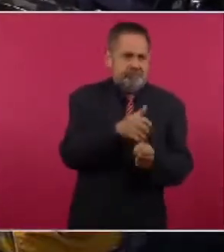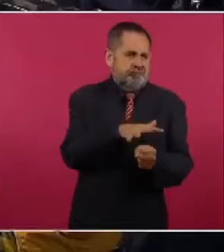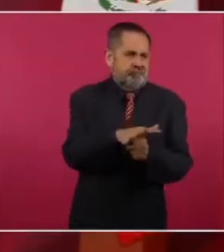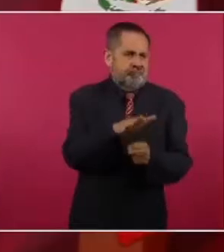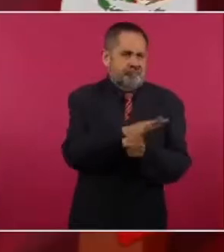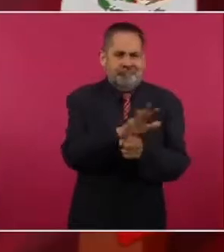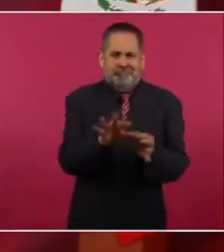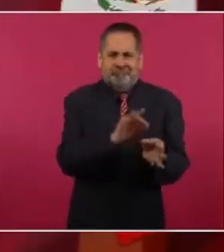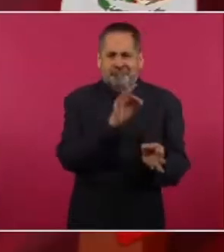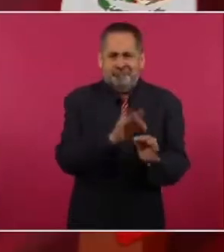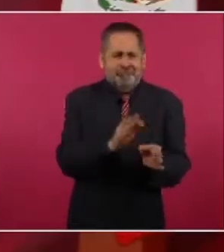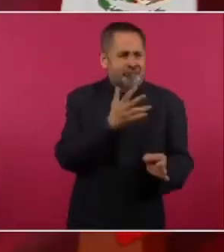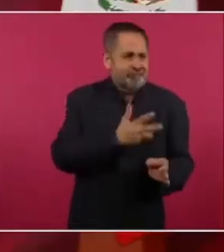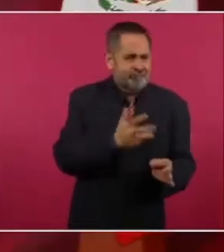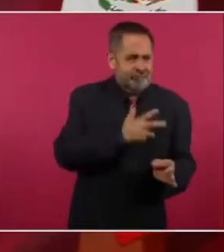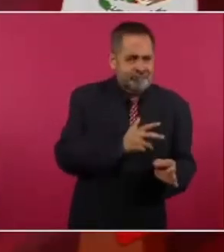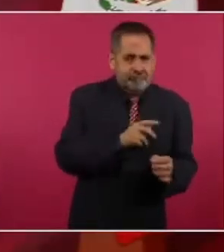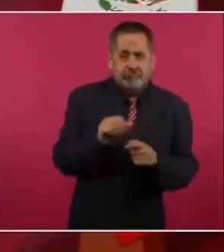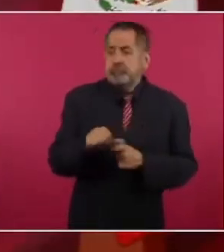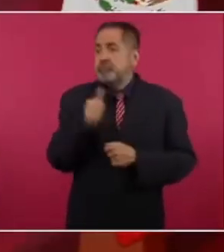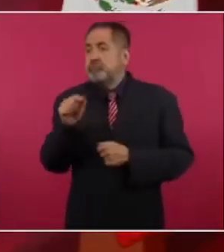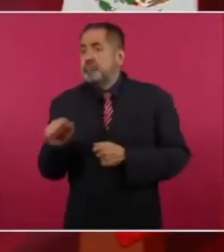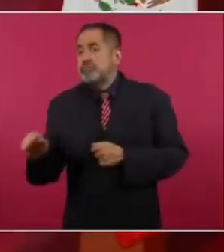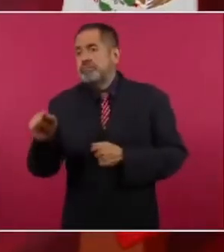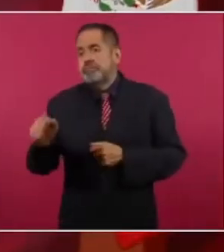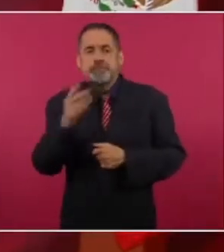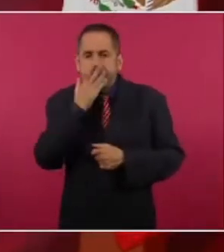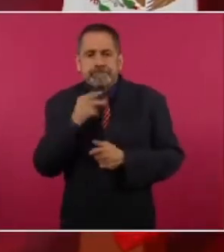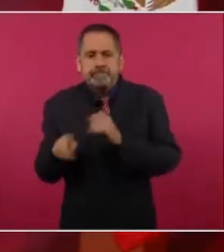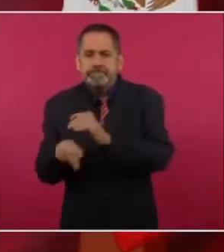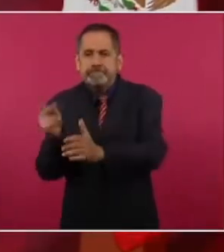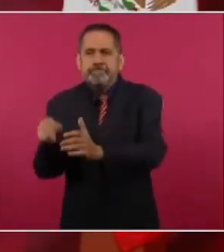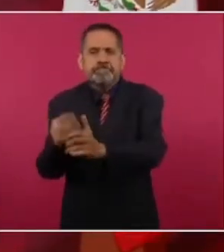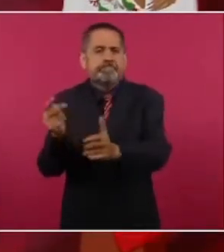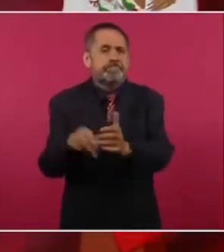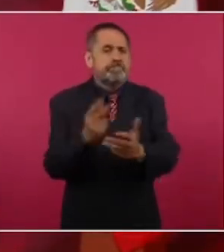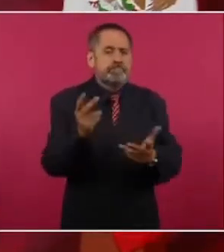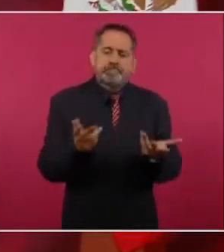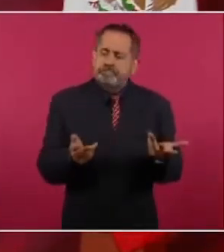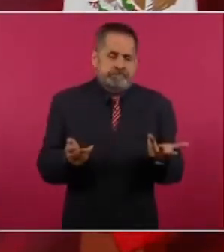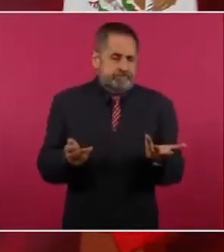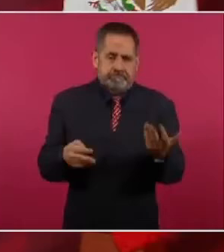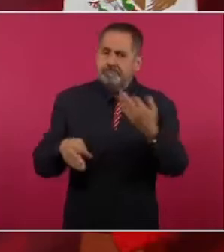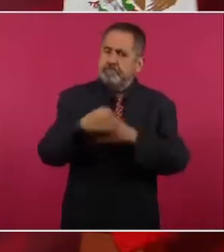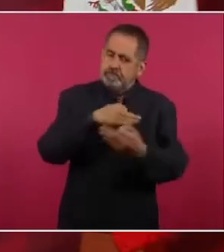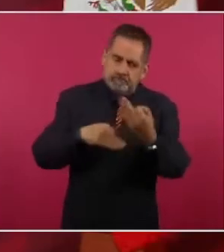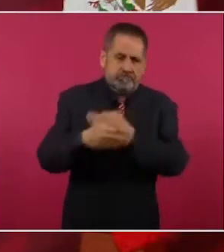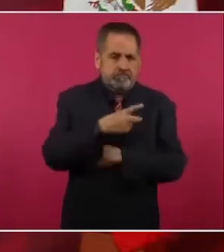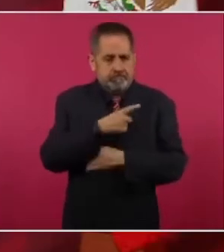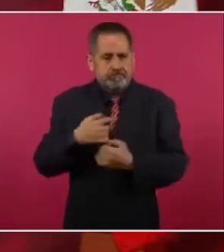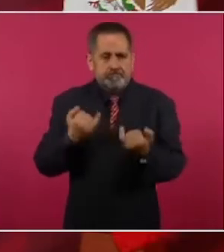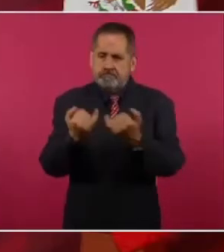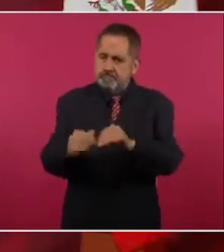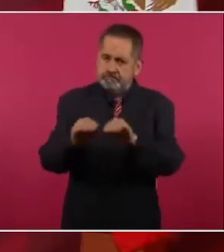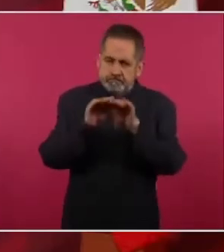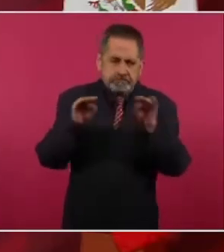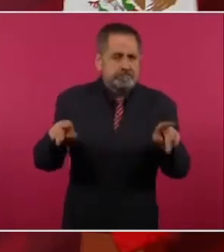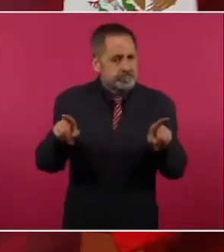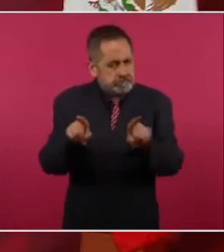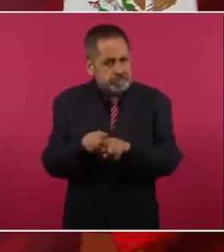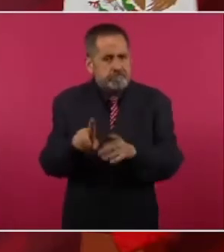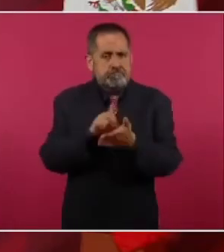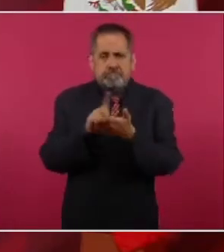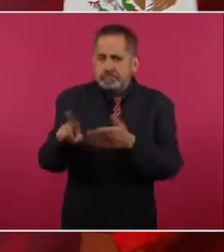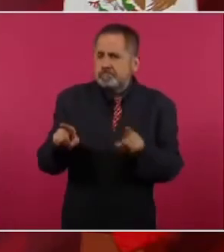¿sí? Y todos debemos de tener los mismos derechos, las mismas